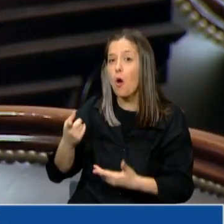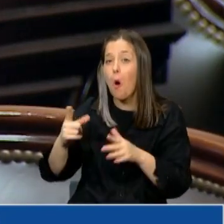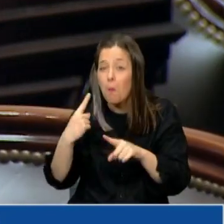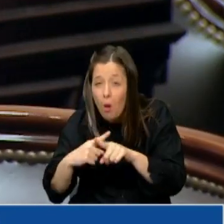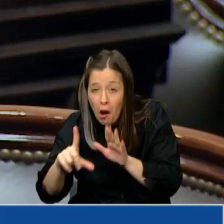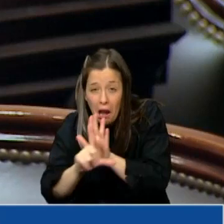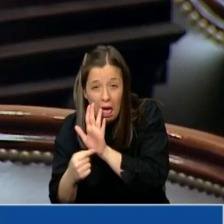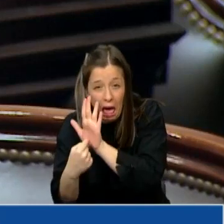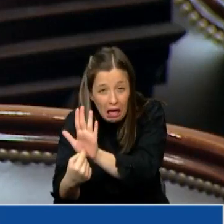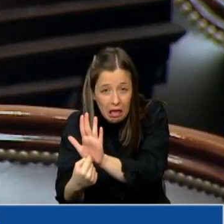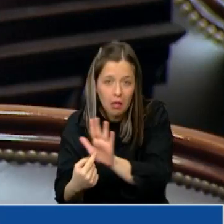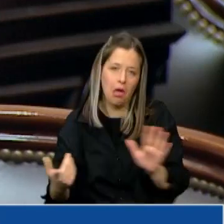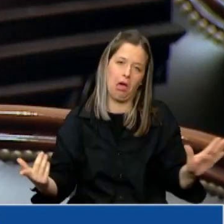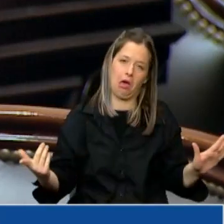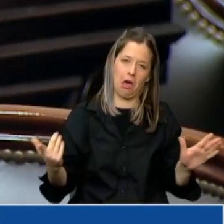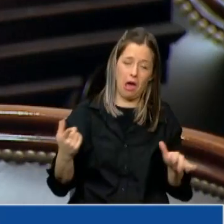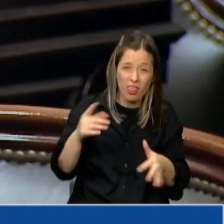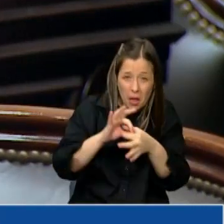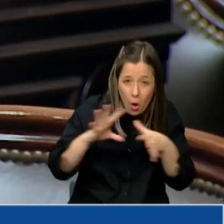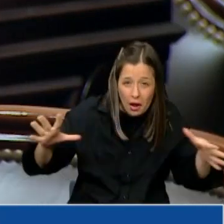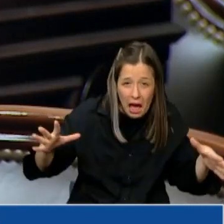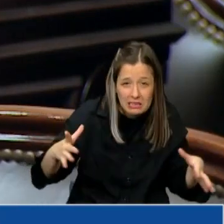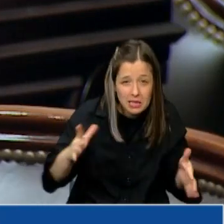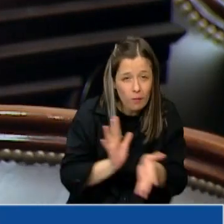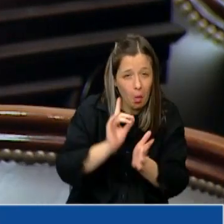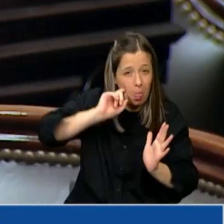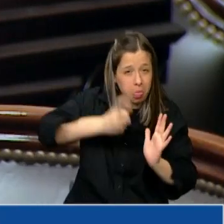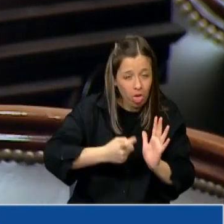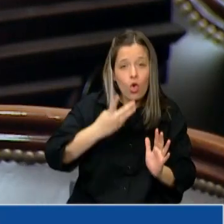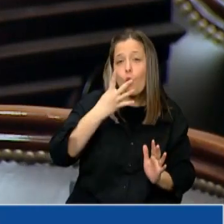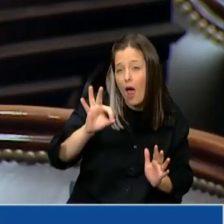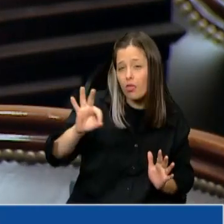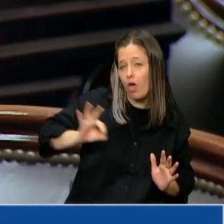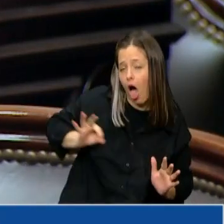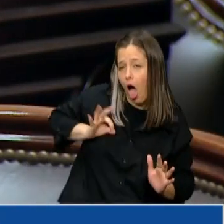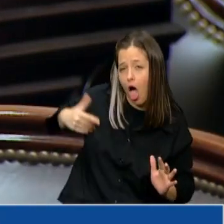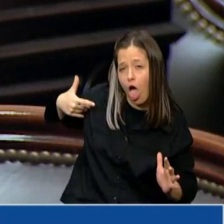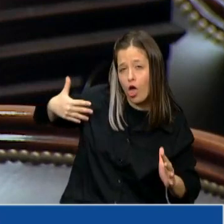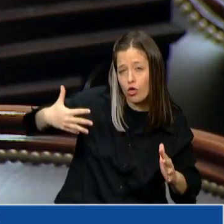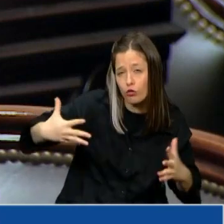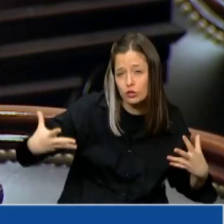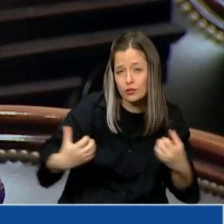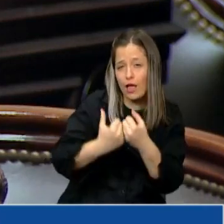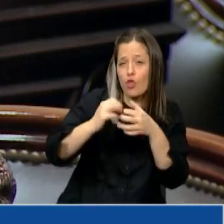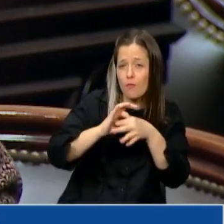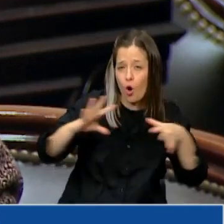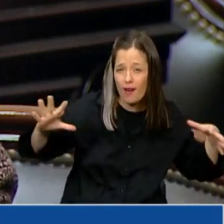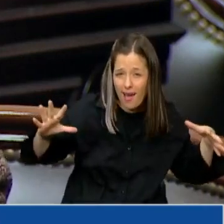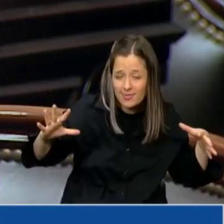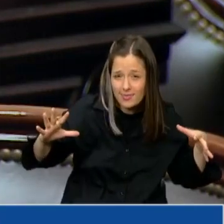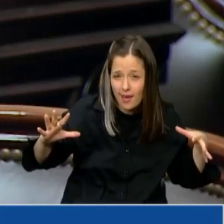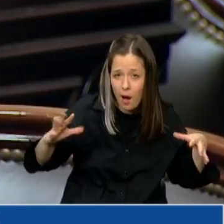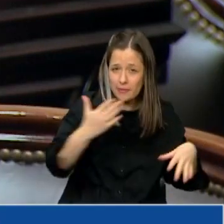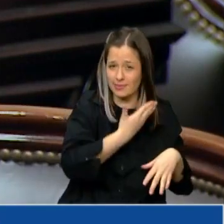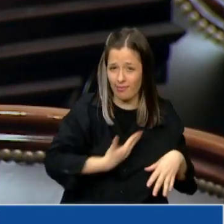apreciar la cultura democrática. Y a 40 años de la democracia, señor presidente,